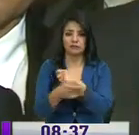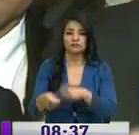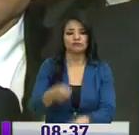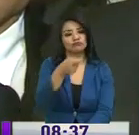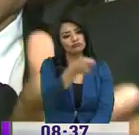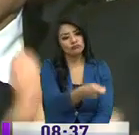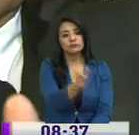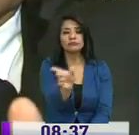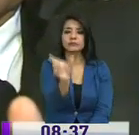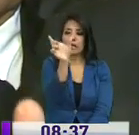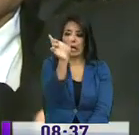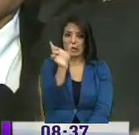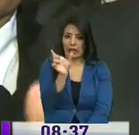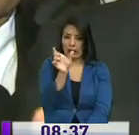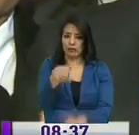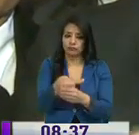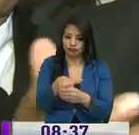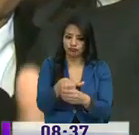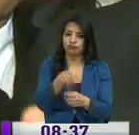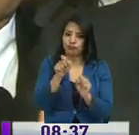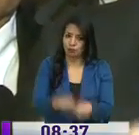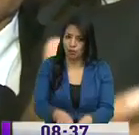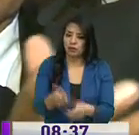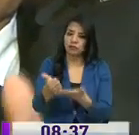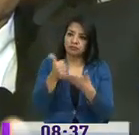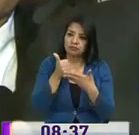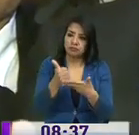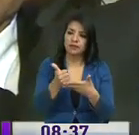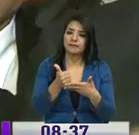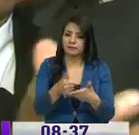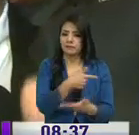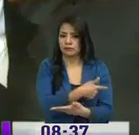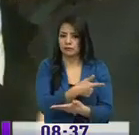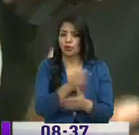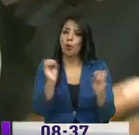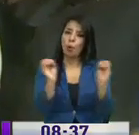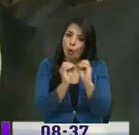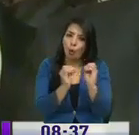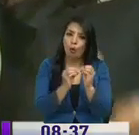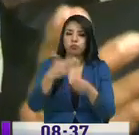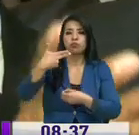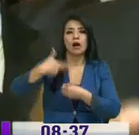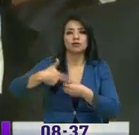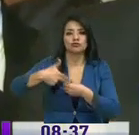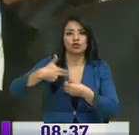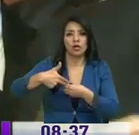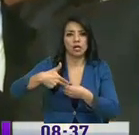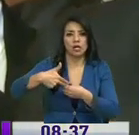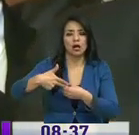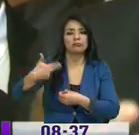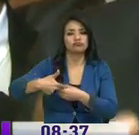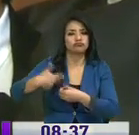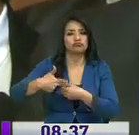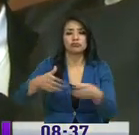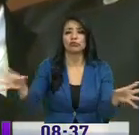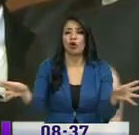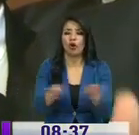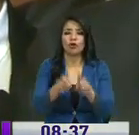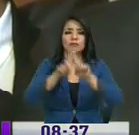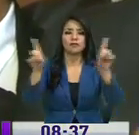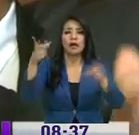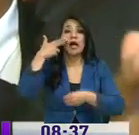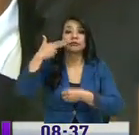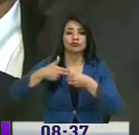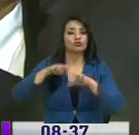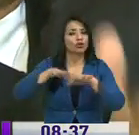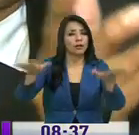otorgar estas tarjetas para gozar de los subsidios o servirnos de los mismos a través de todas las gasolineras que